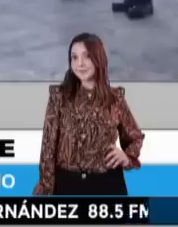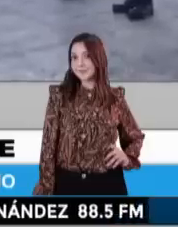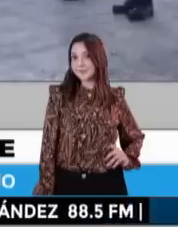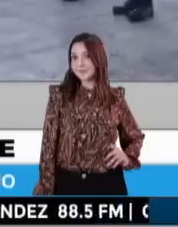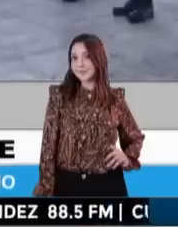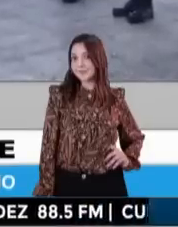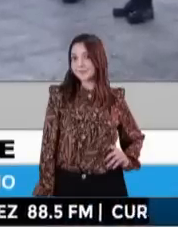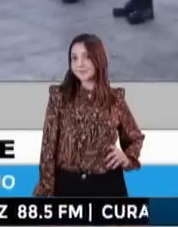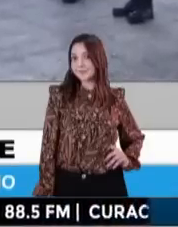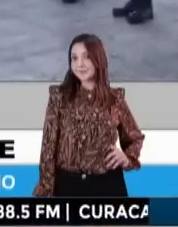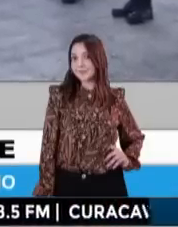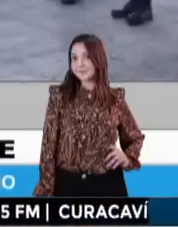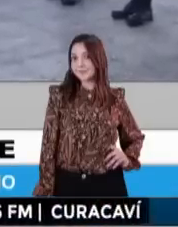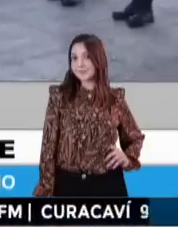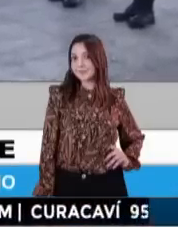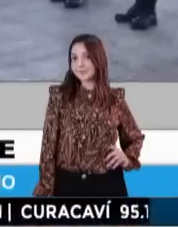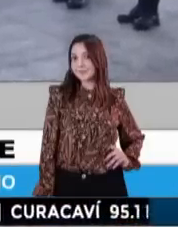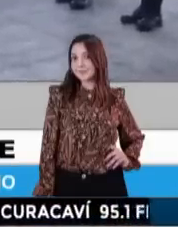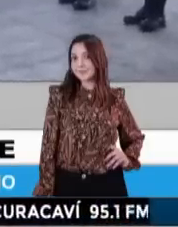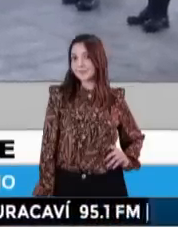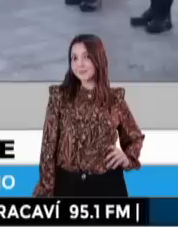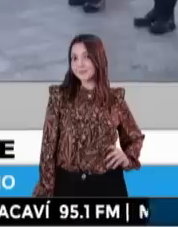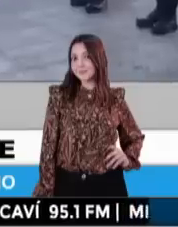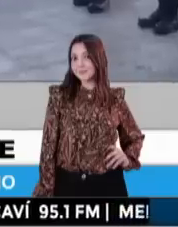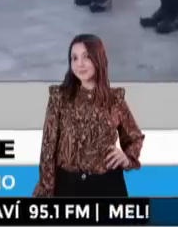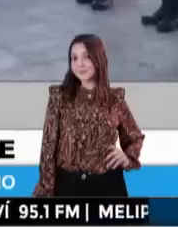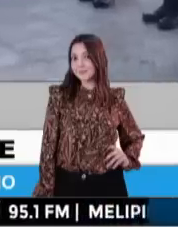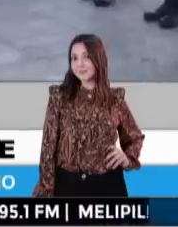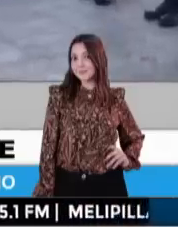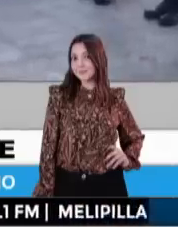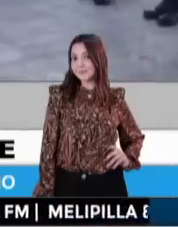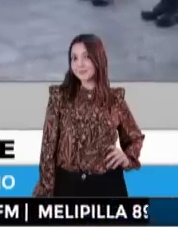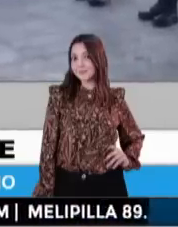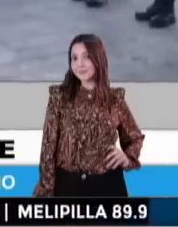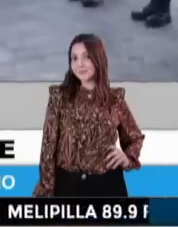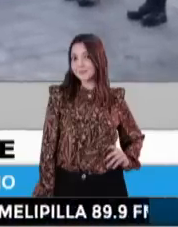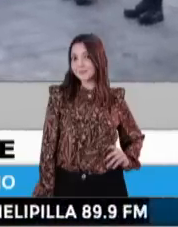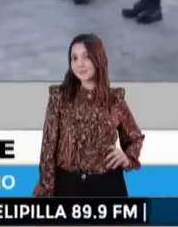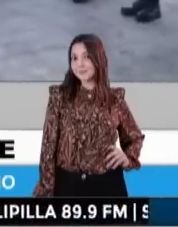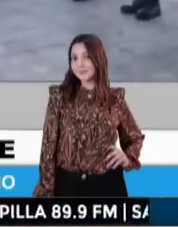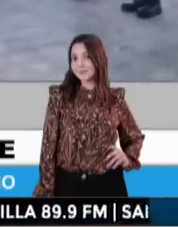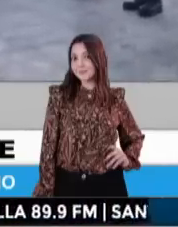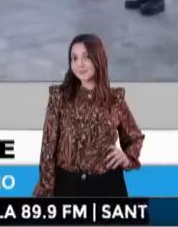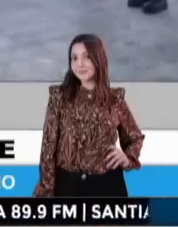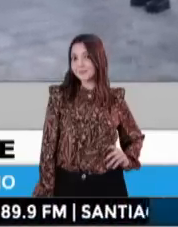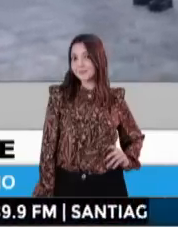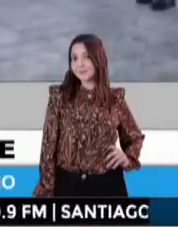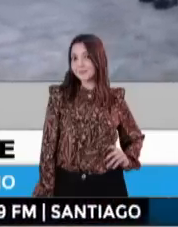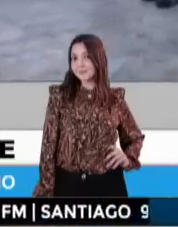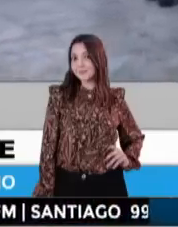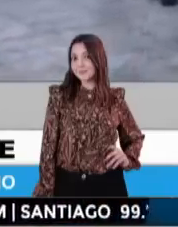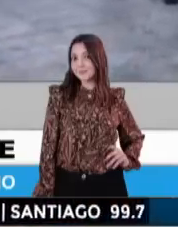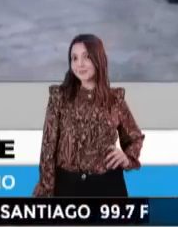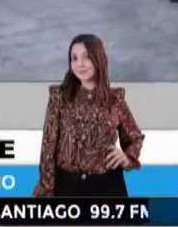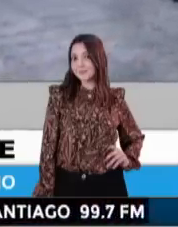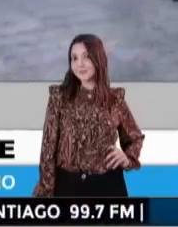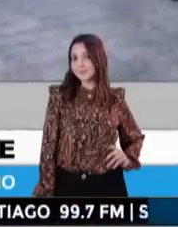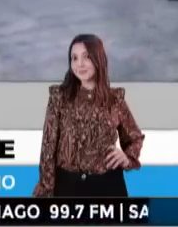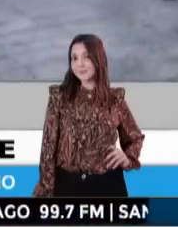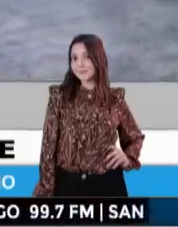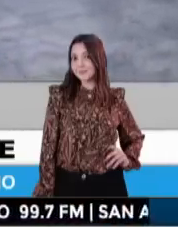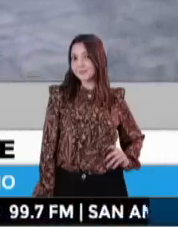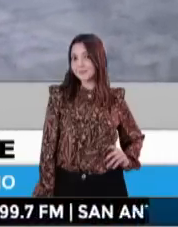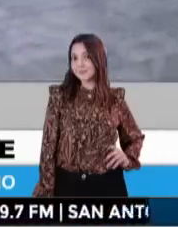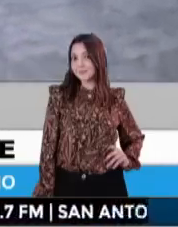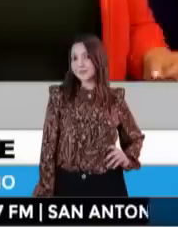electrónicos en el Estado Mayor Conjunto y eventualmente todas las ramas de las Fuerzas Armadas. Está lo que mencionaba Tomás respecto de qué información se estaba compartiendo a través de